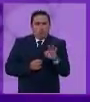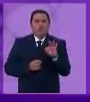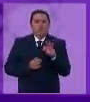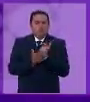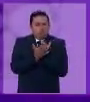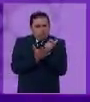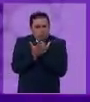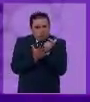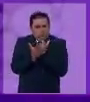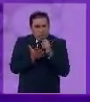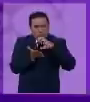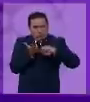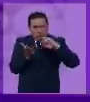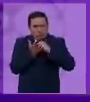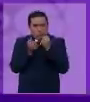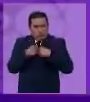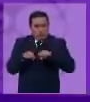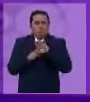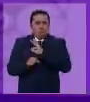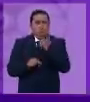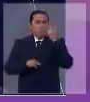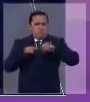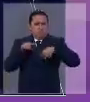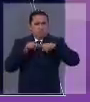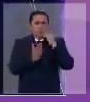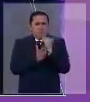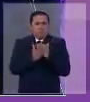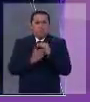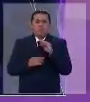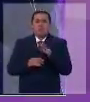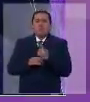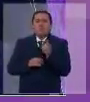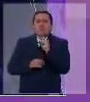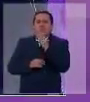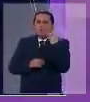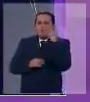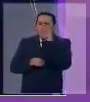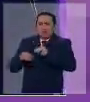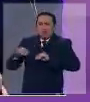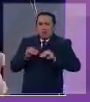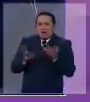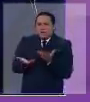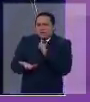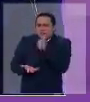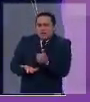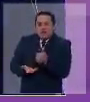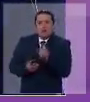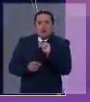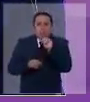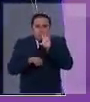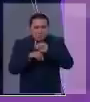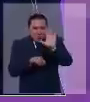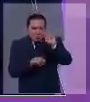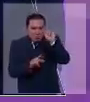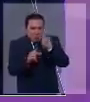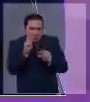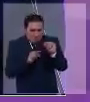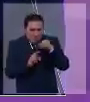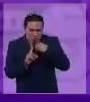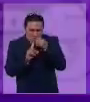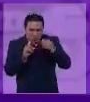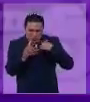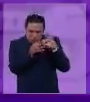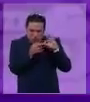seguridad social. ¿Y por qué no se hizo ahora, terminar, candidato? Déjame nomás terminar, porque para mí es importante, porque aquí estamos hablando del empleo. Es una película que no vas a